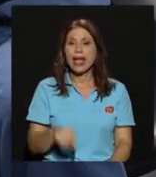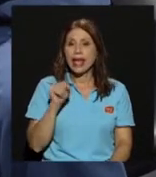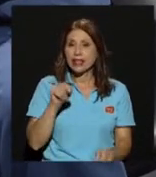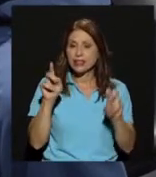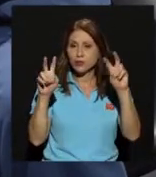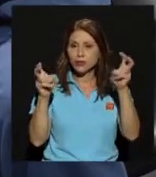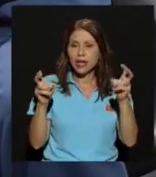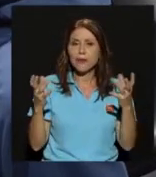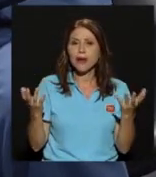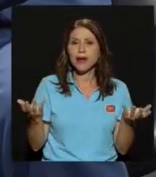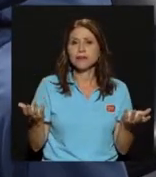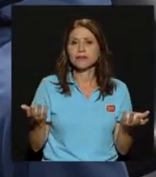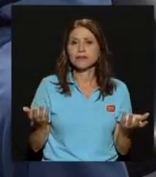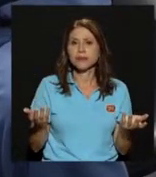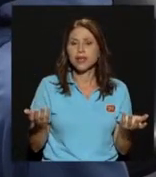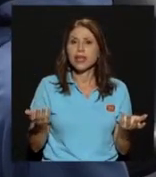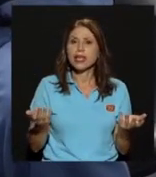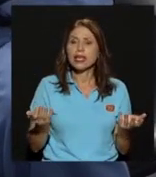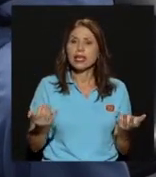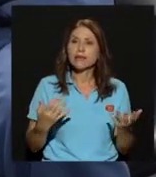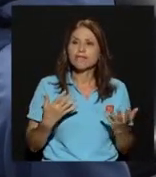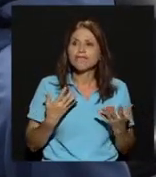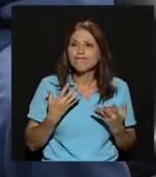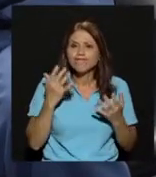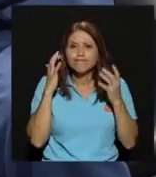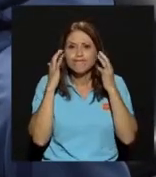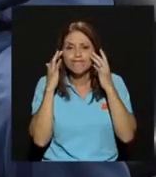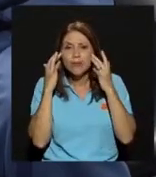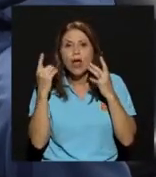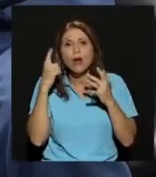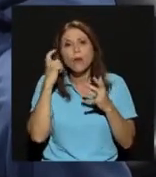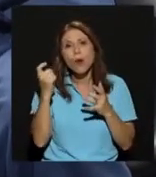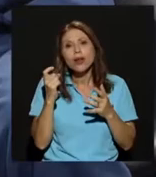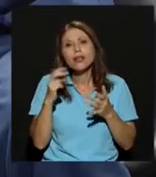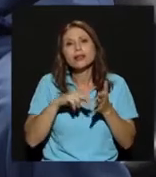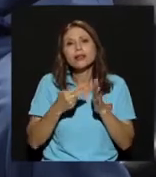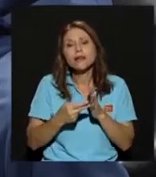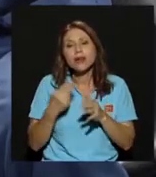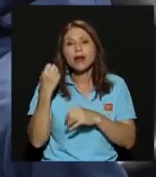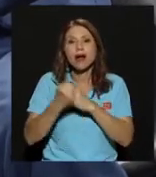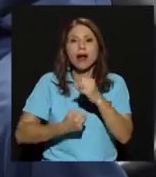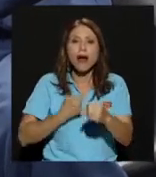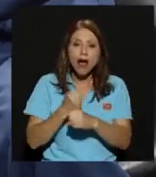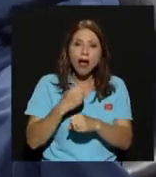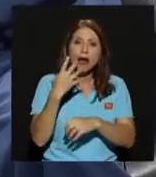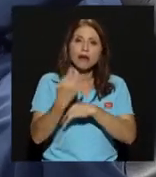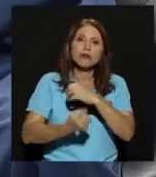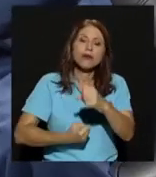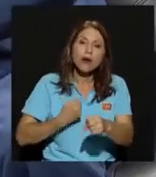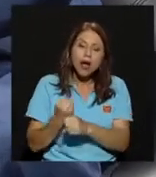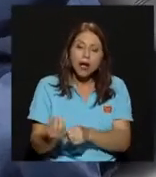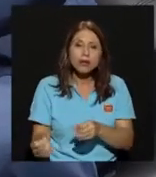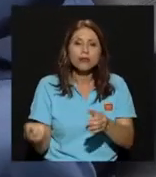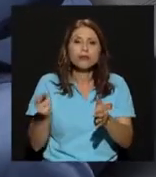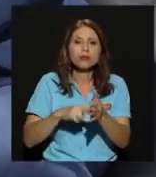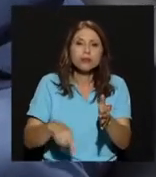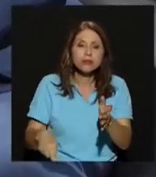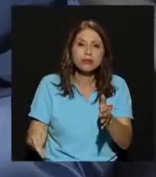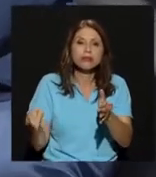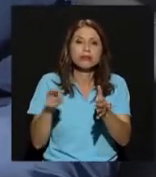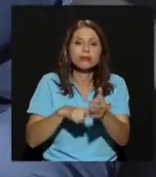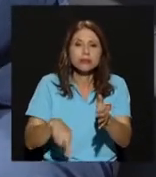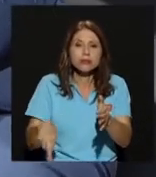que de alguna manera congoja porque es repetir año tras año las mismas preocupaciones